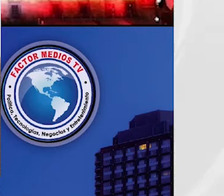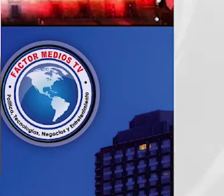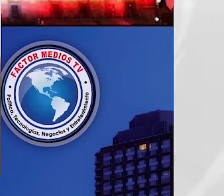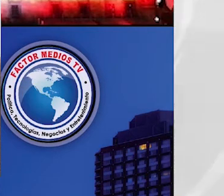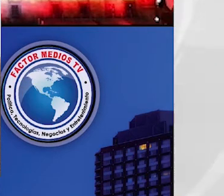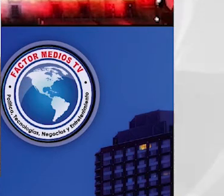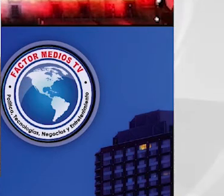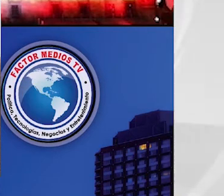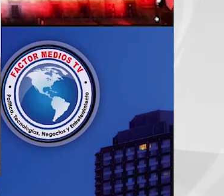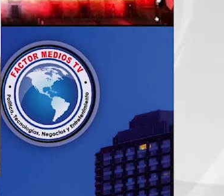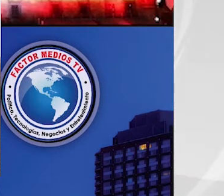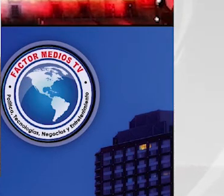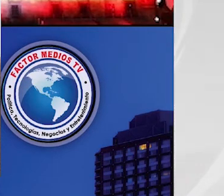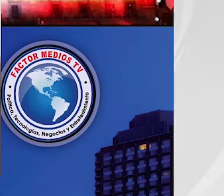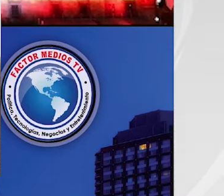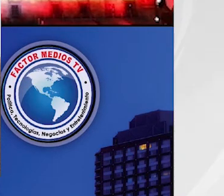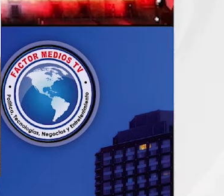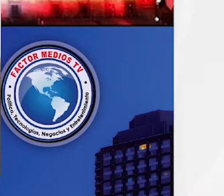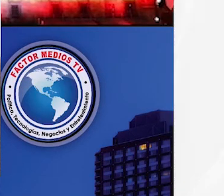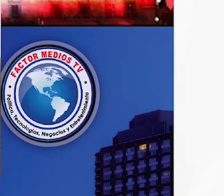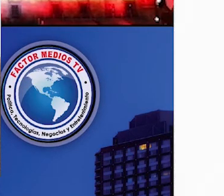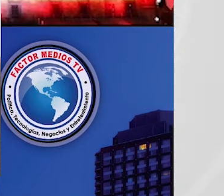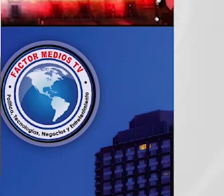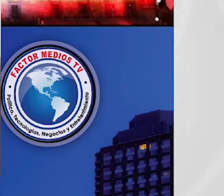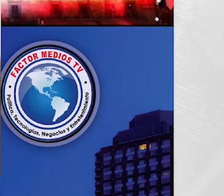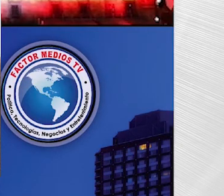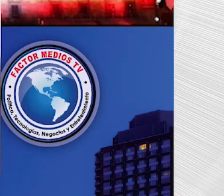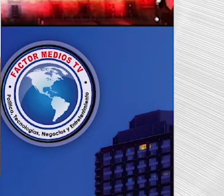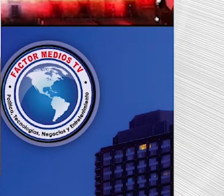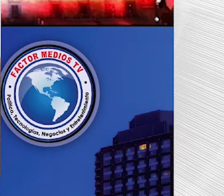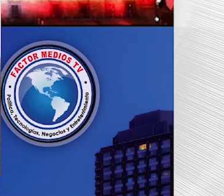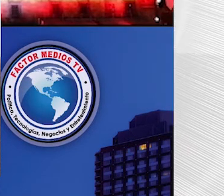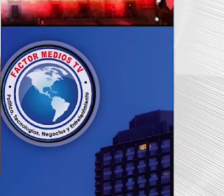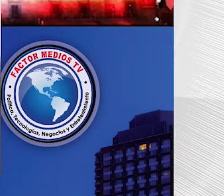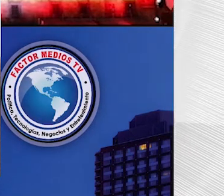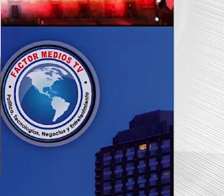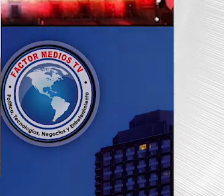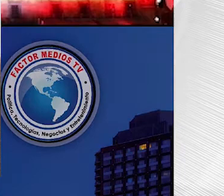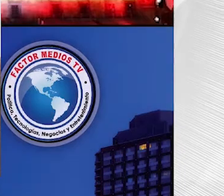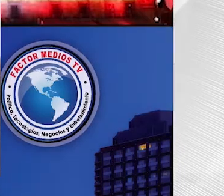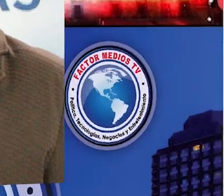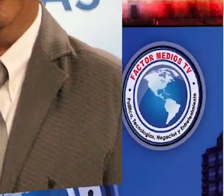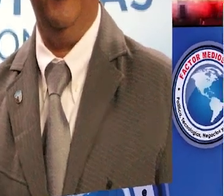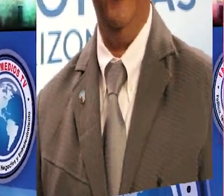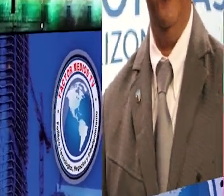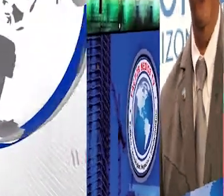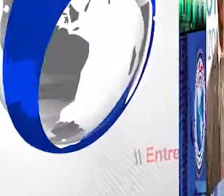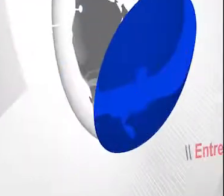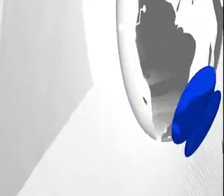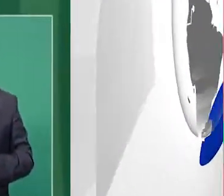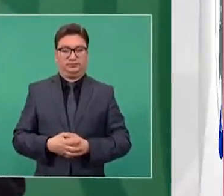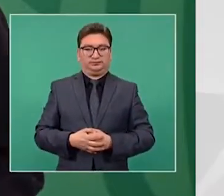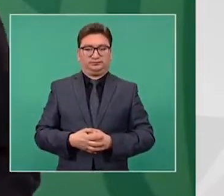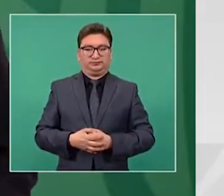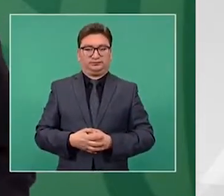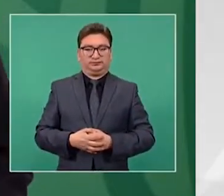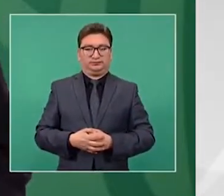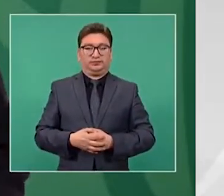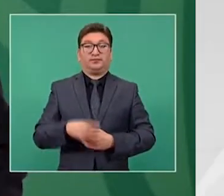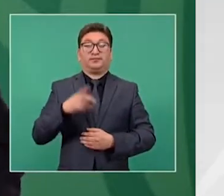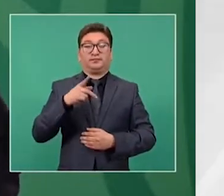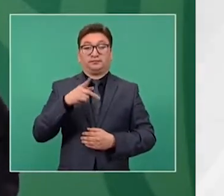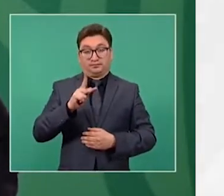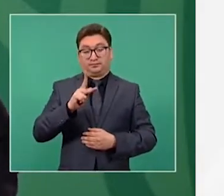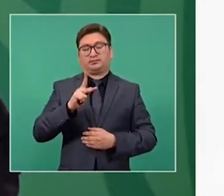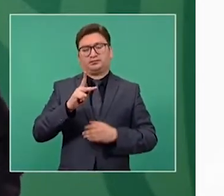es respecto a la libertad de expresión, pero también al derecho de información. Tenemos que